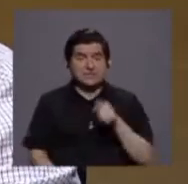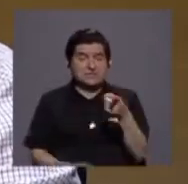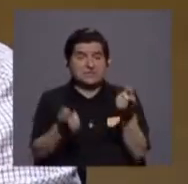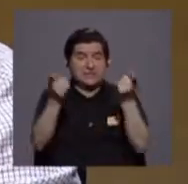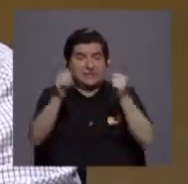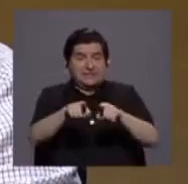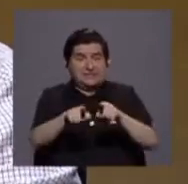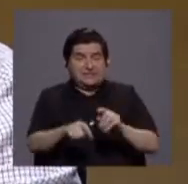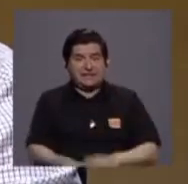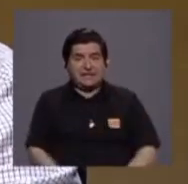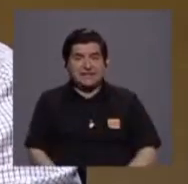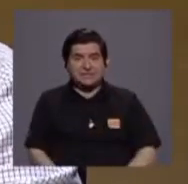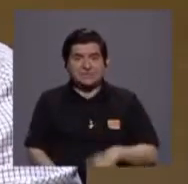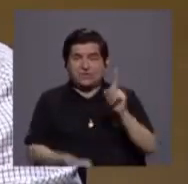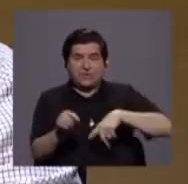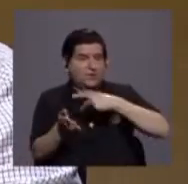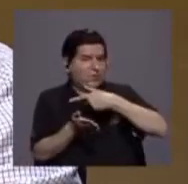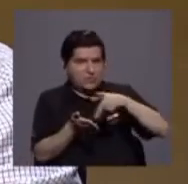el